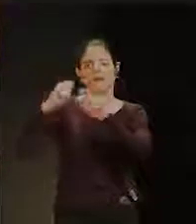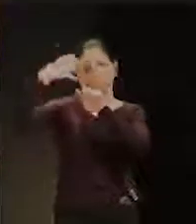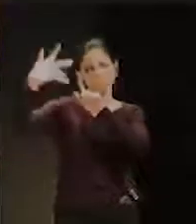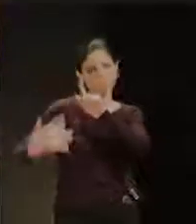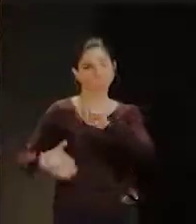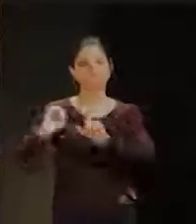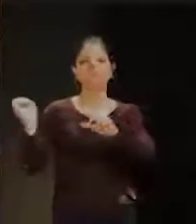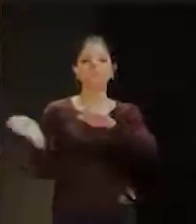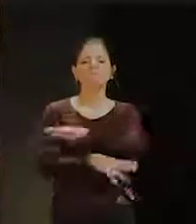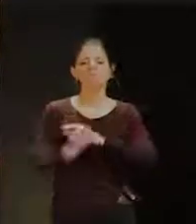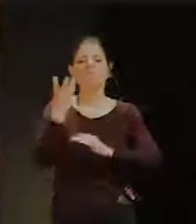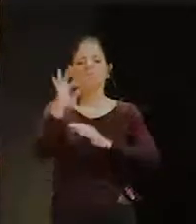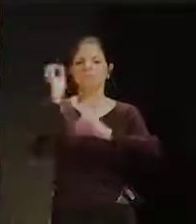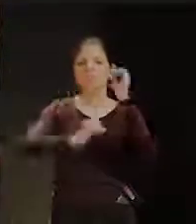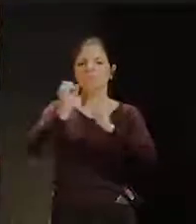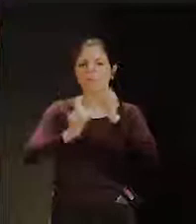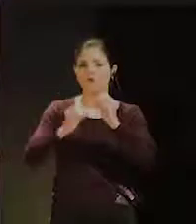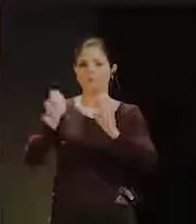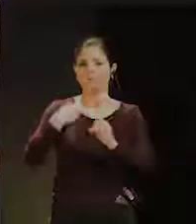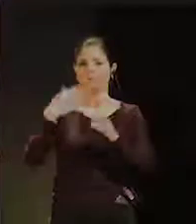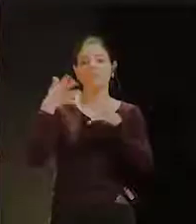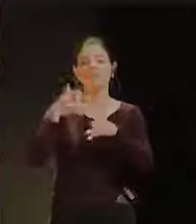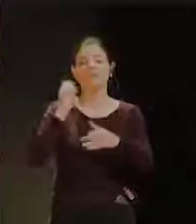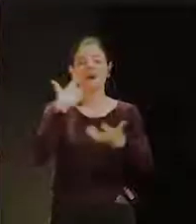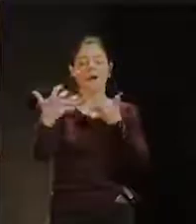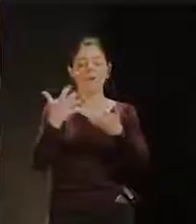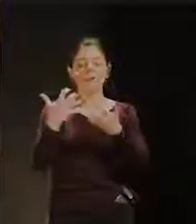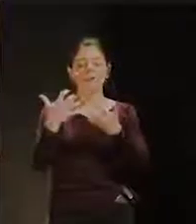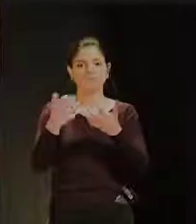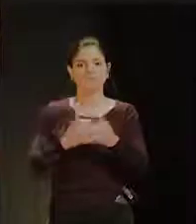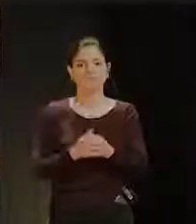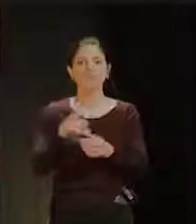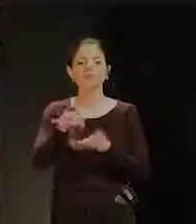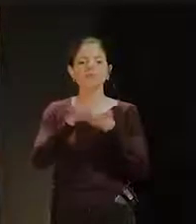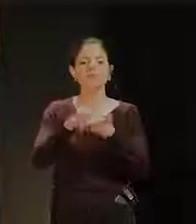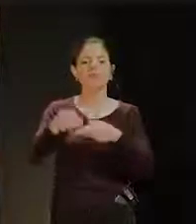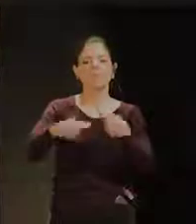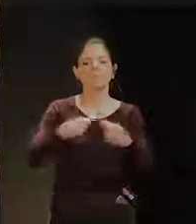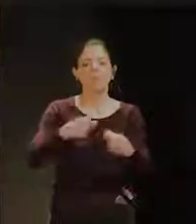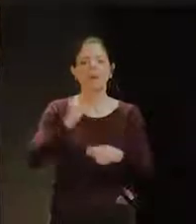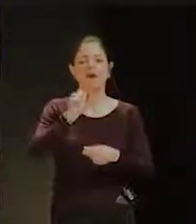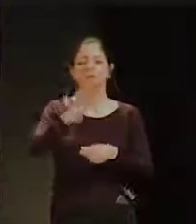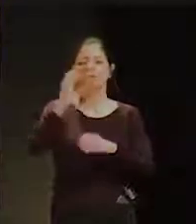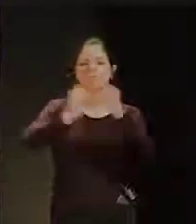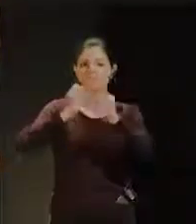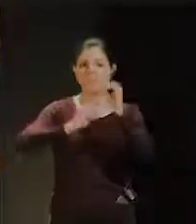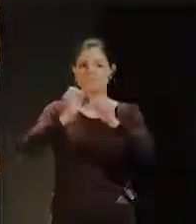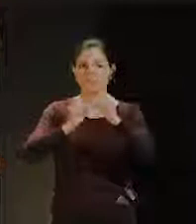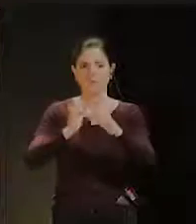desglose de los fondos: un 40% del Consejo de Artes, servicios comerciales